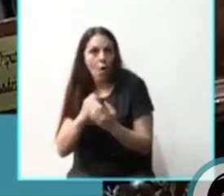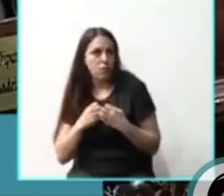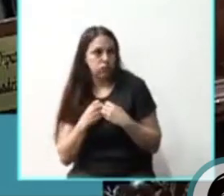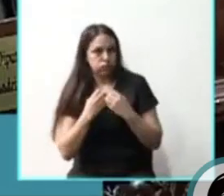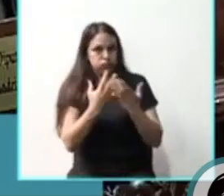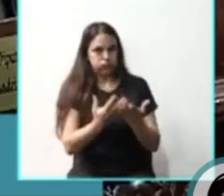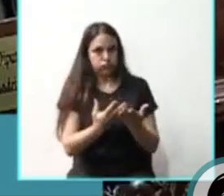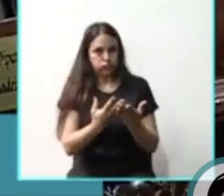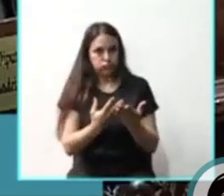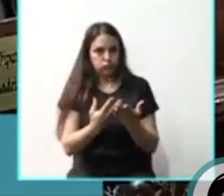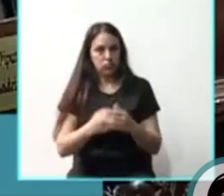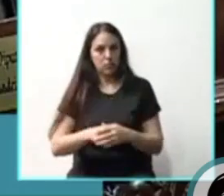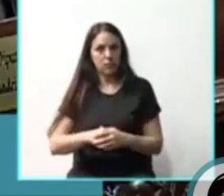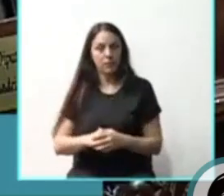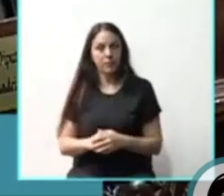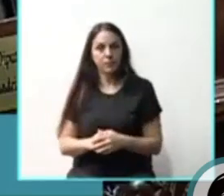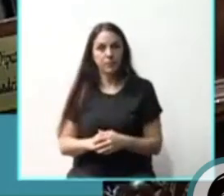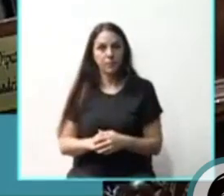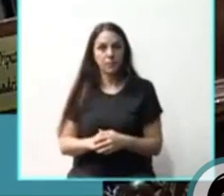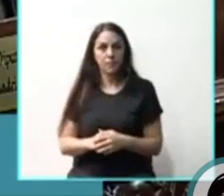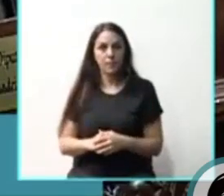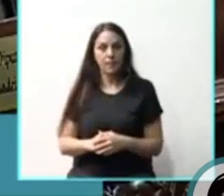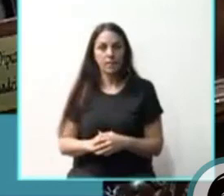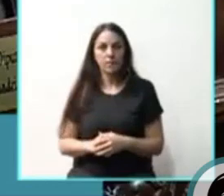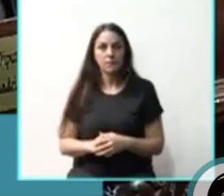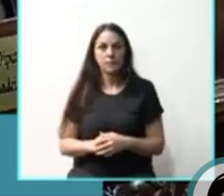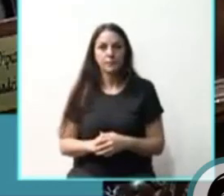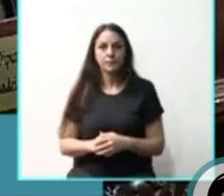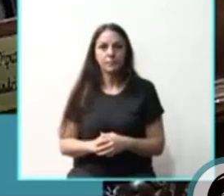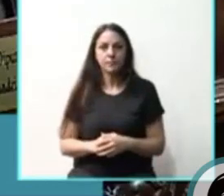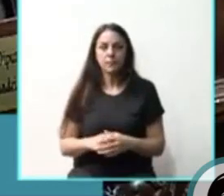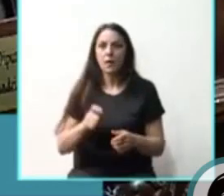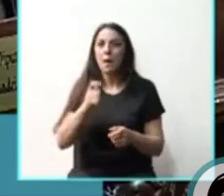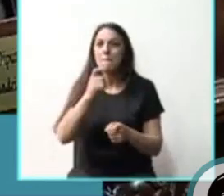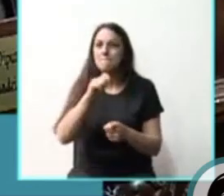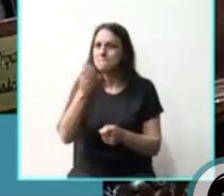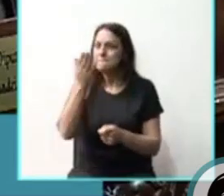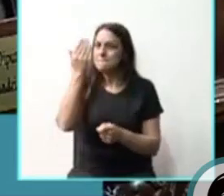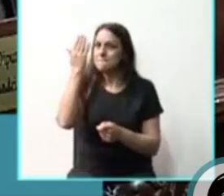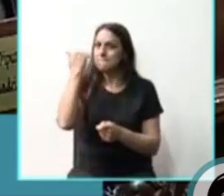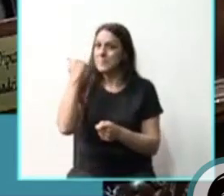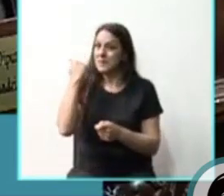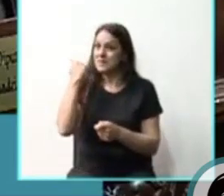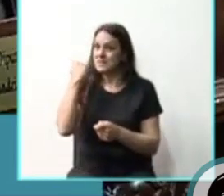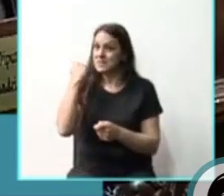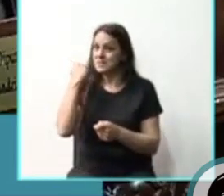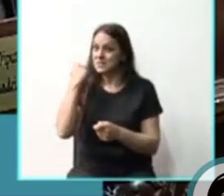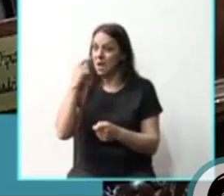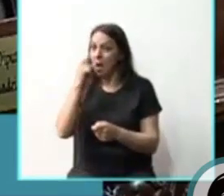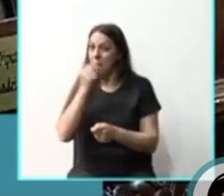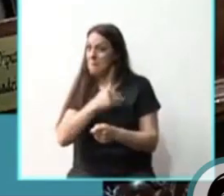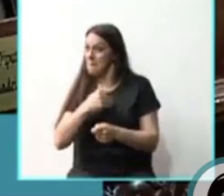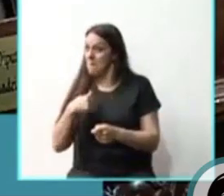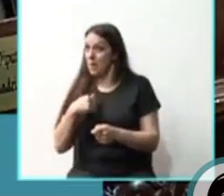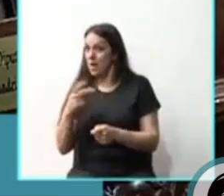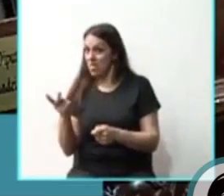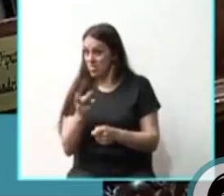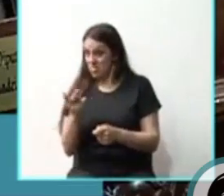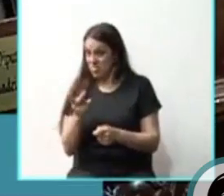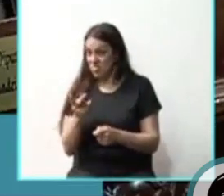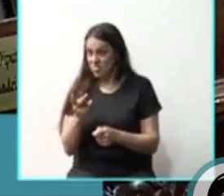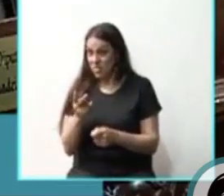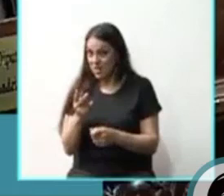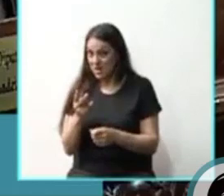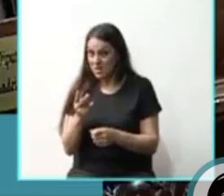no sería descabellado ya que desde hace meses que estos padres y madres tutores